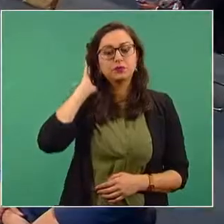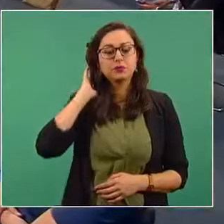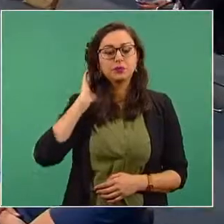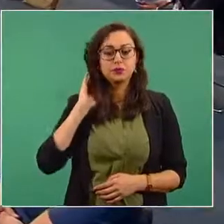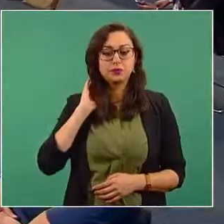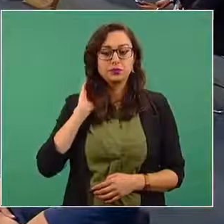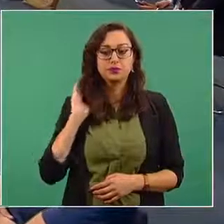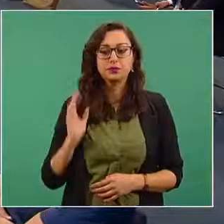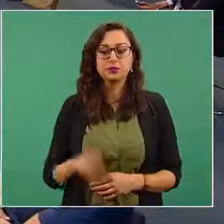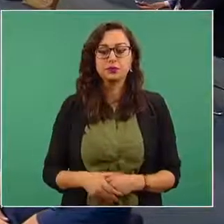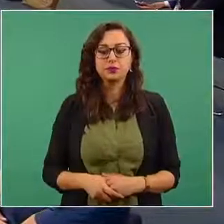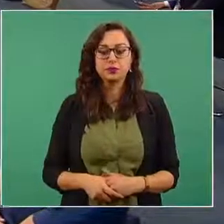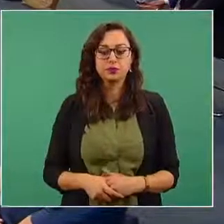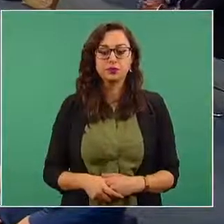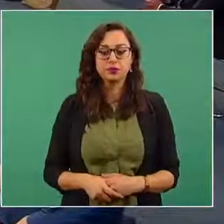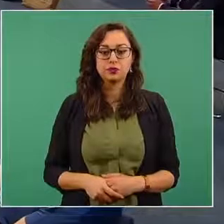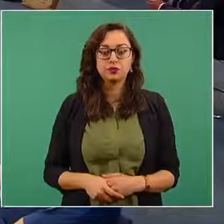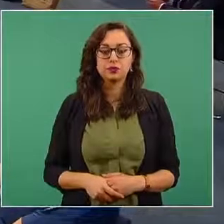Pero